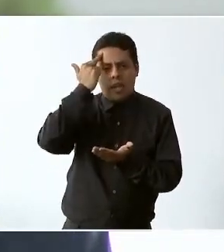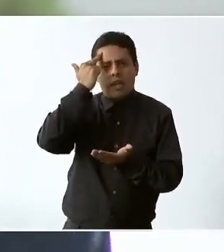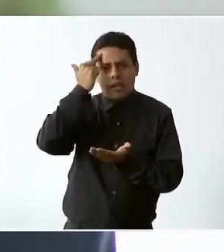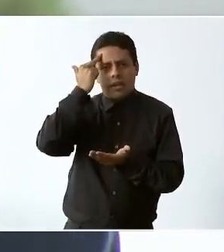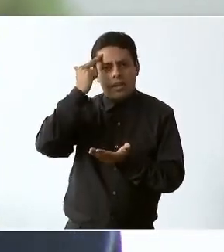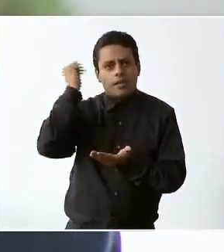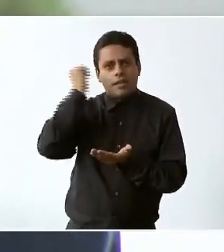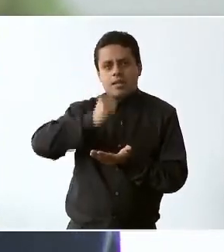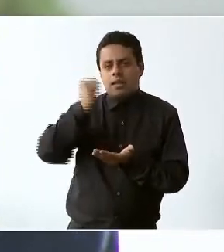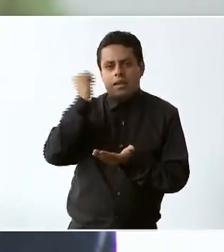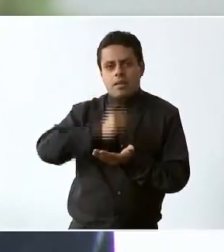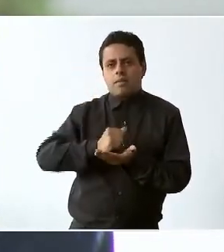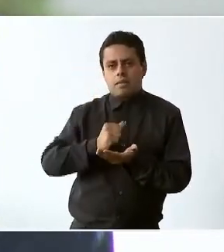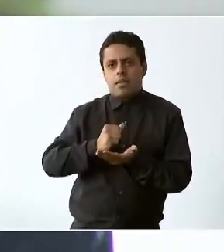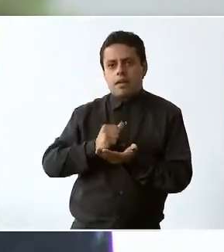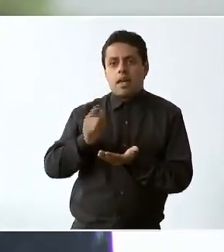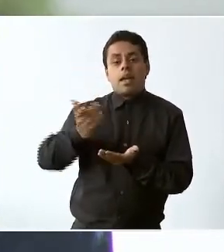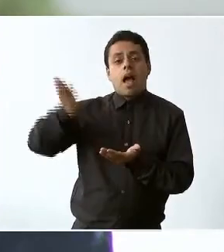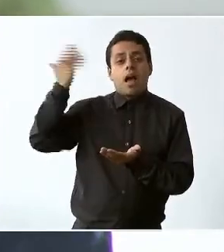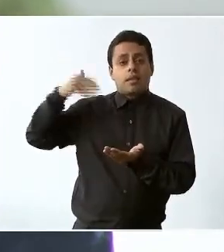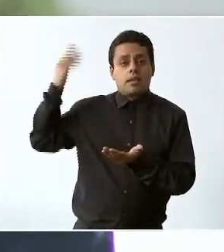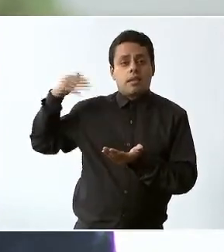recordar, como en aquel entonces,